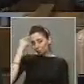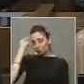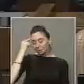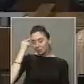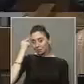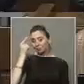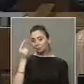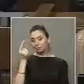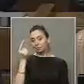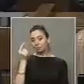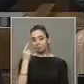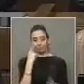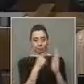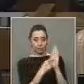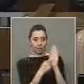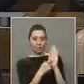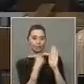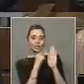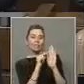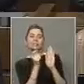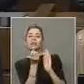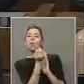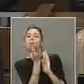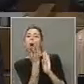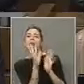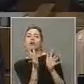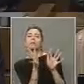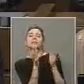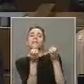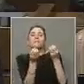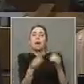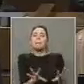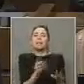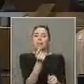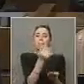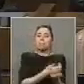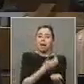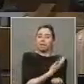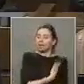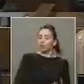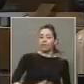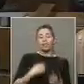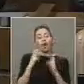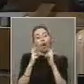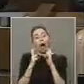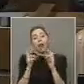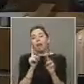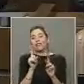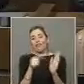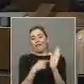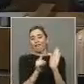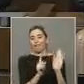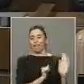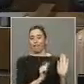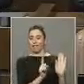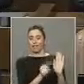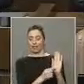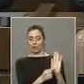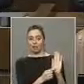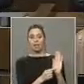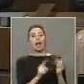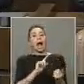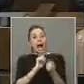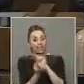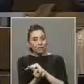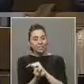estas cifras de eventuales pérdidas espero yo que no sean así, y que por el contrario, este